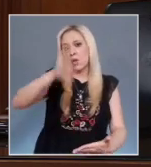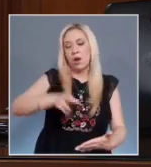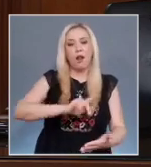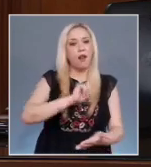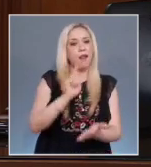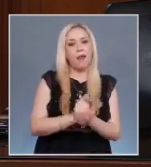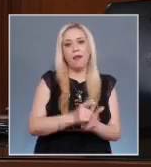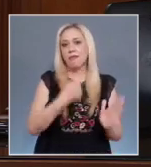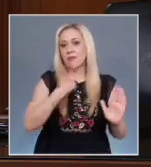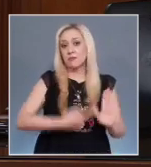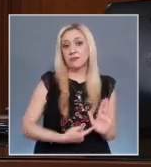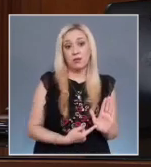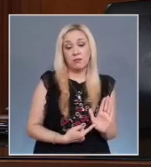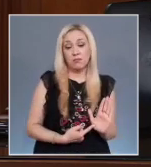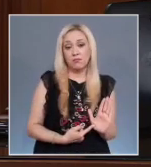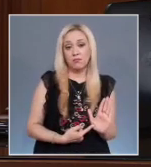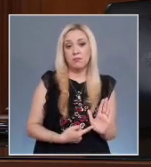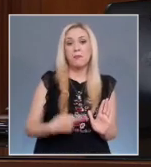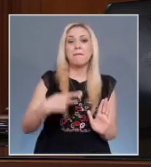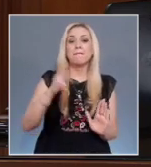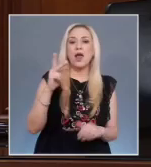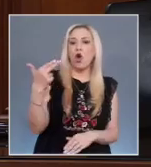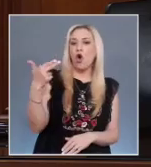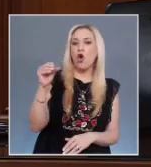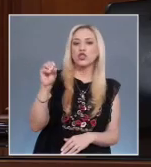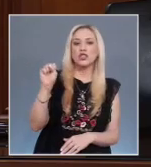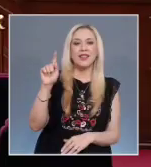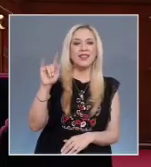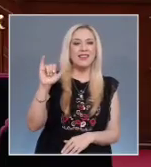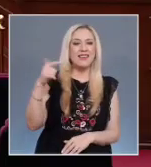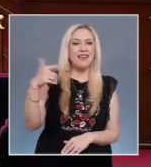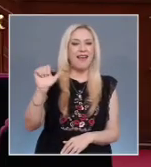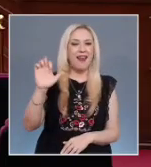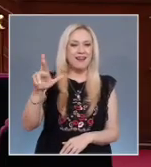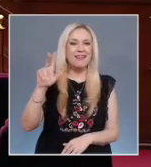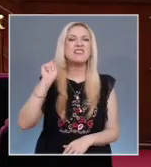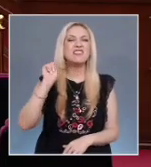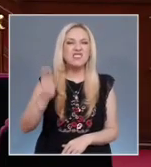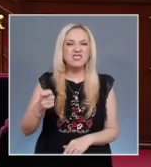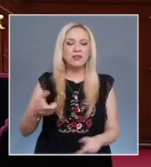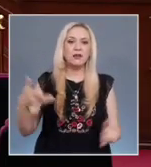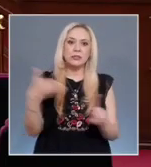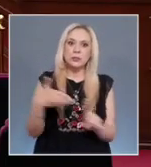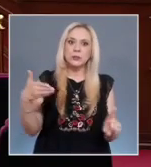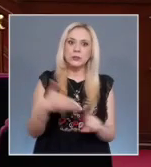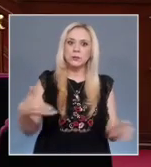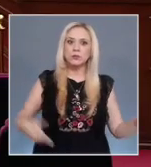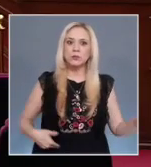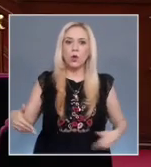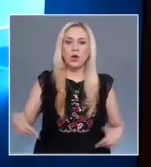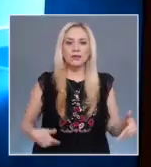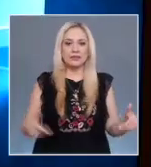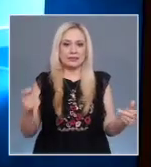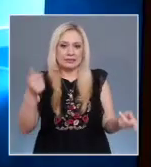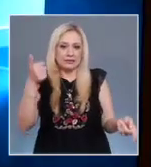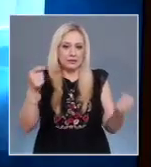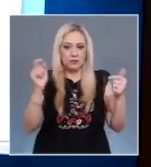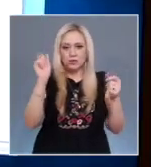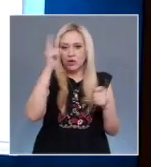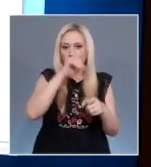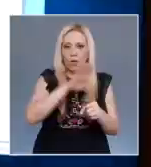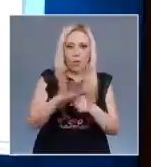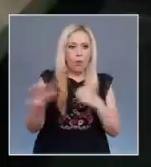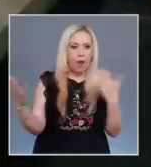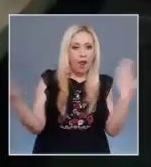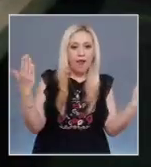el vocablo hostigue, también estimo que tiene el mismo vicio. Los 4 votos en contra argumentaron que la disposición